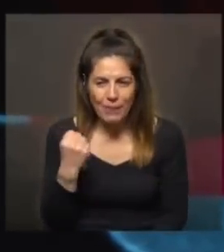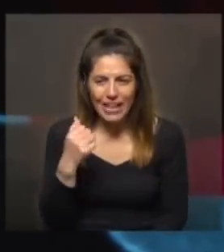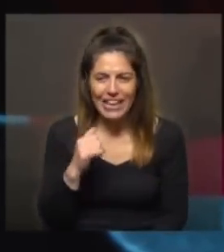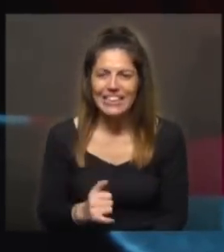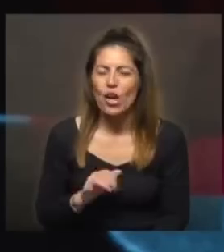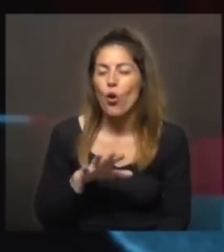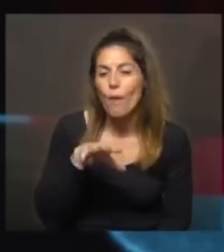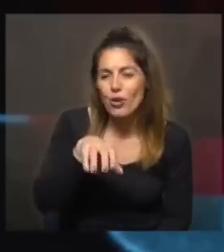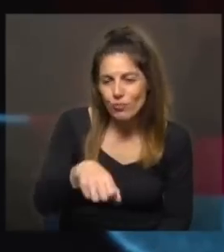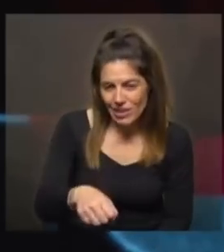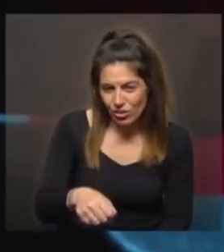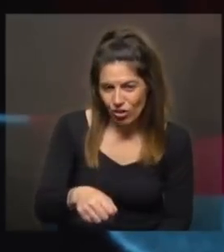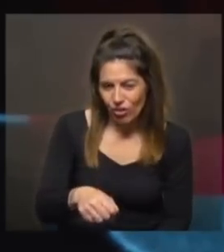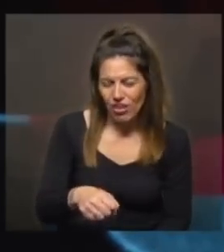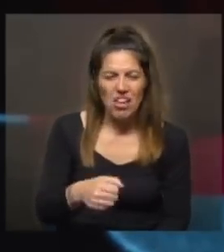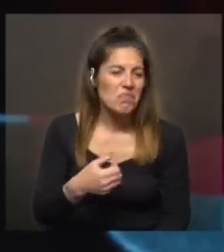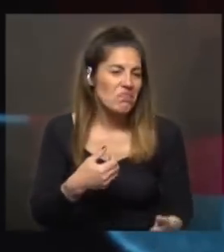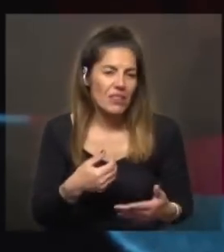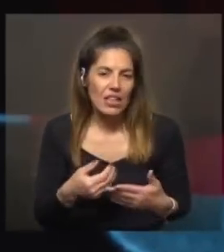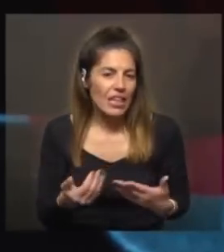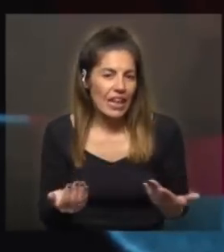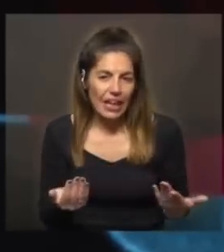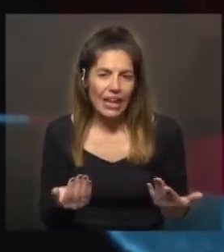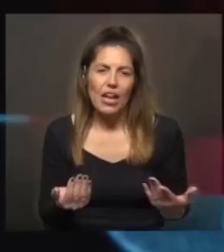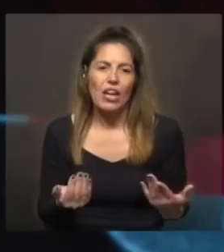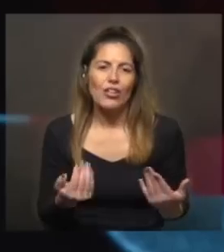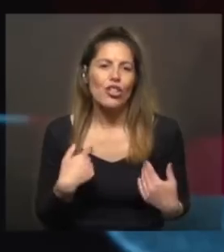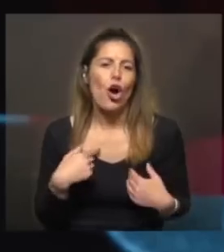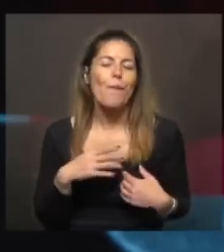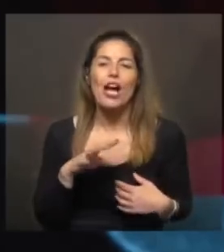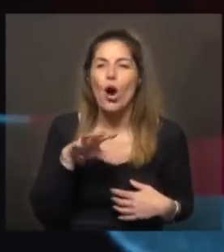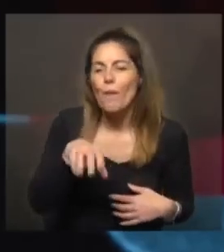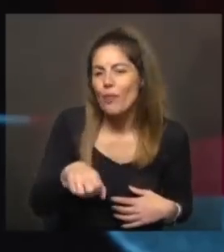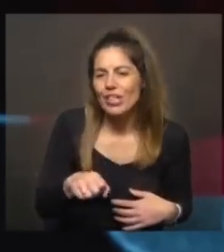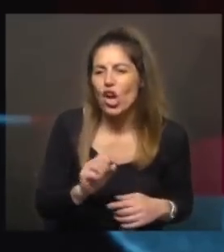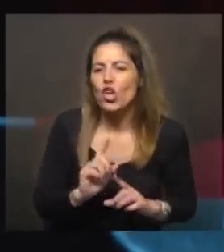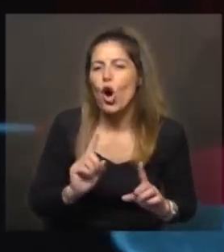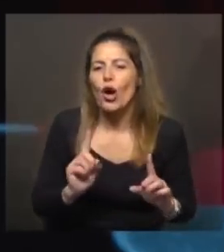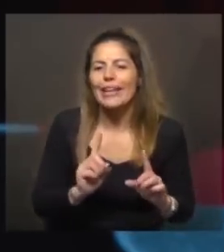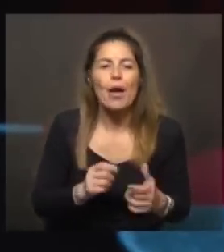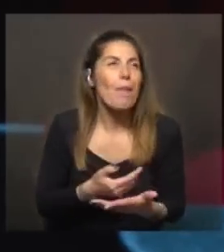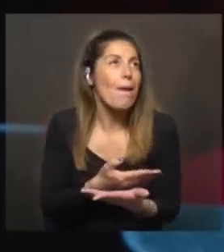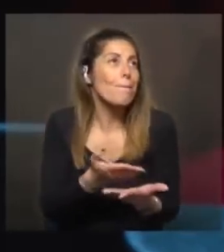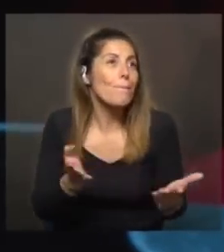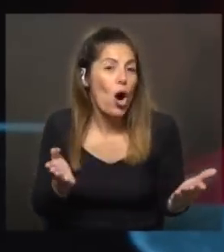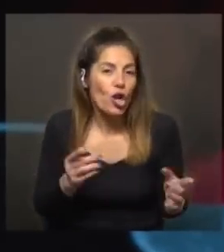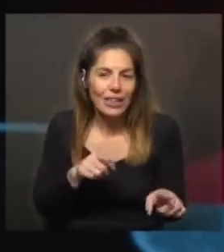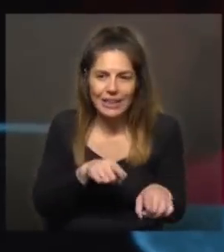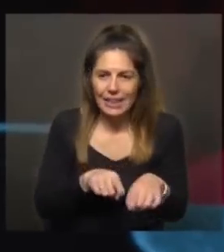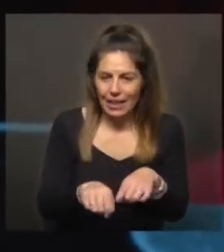compromiso aunque no sea si querés está no me compro con no me pongo no me pongo tan